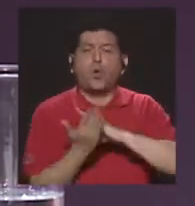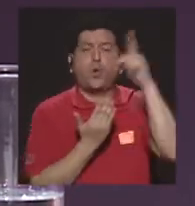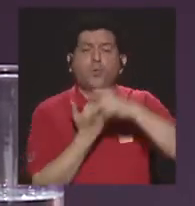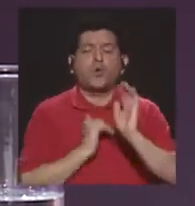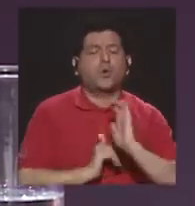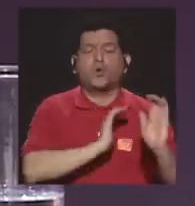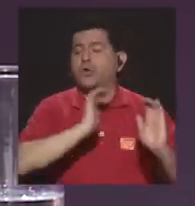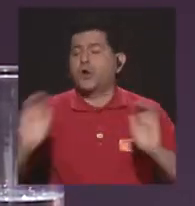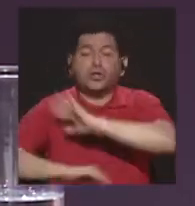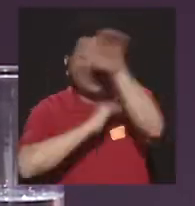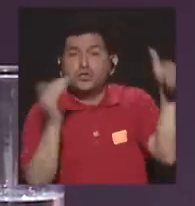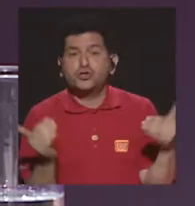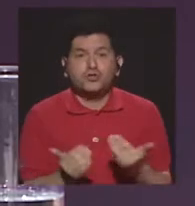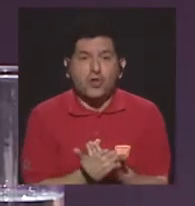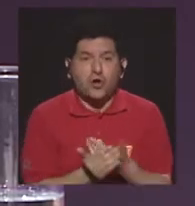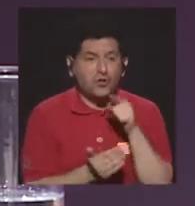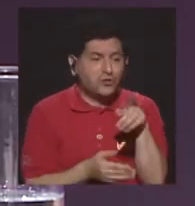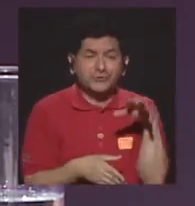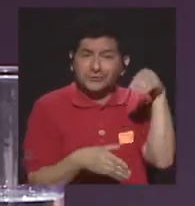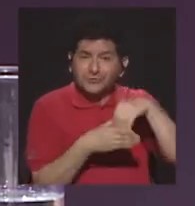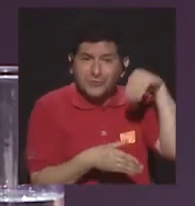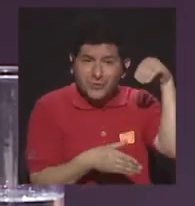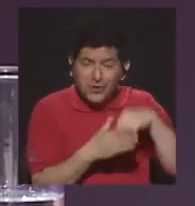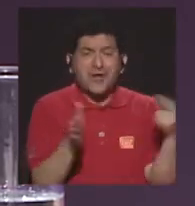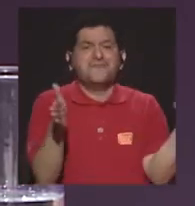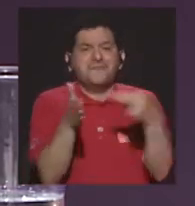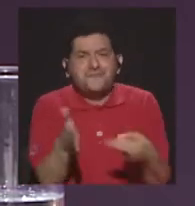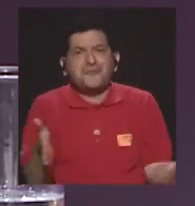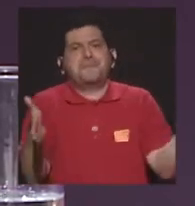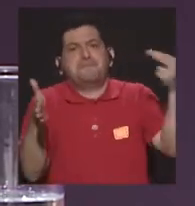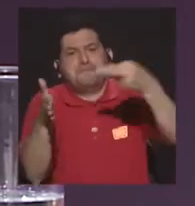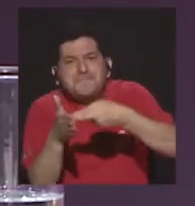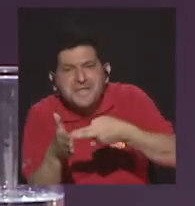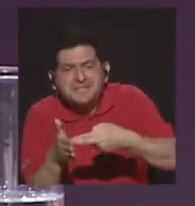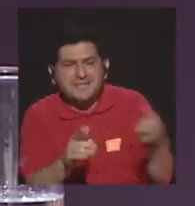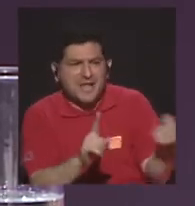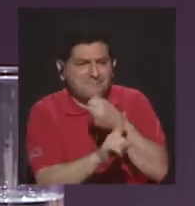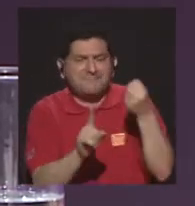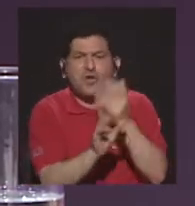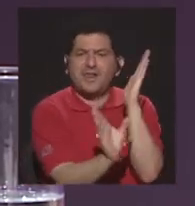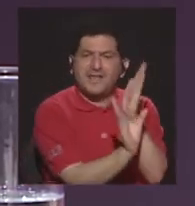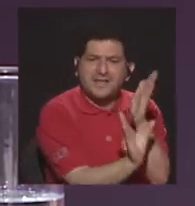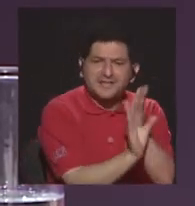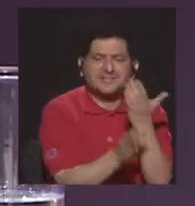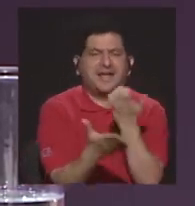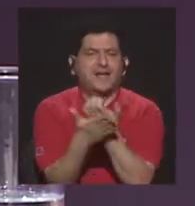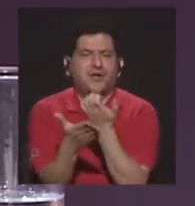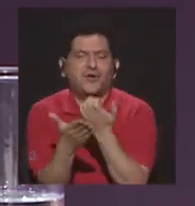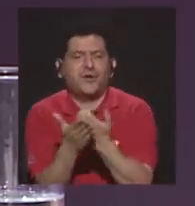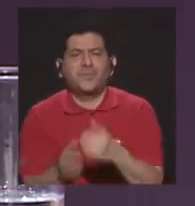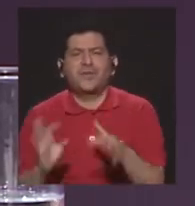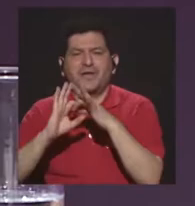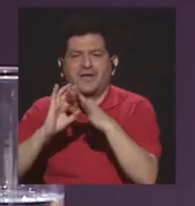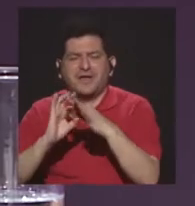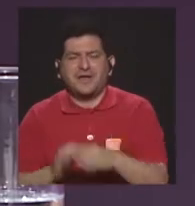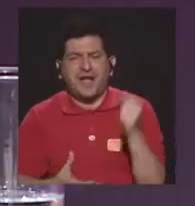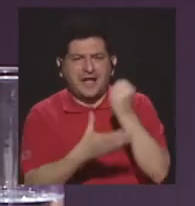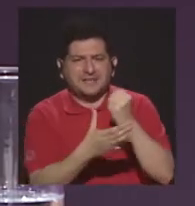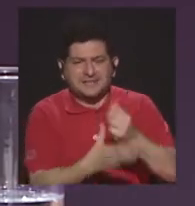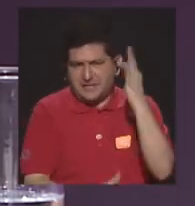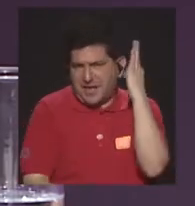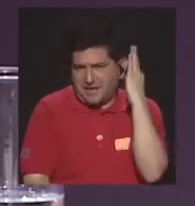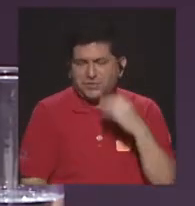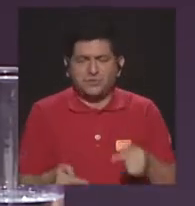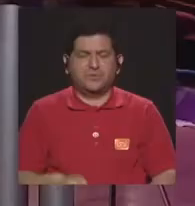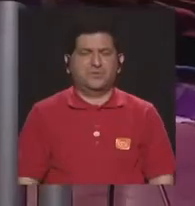infantiles, todos estos contenidos reproducen violencia psicológica, económica, sexual, feminicida en contra de